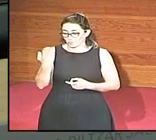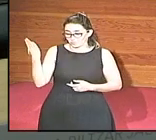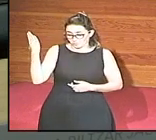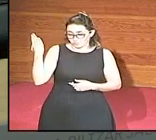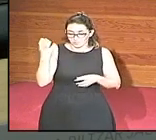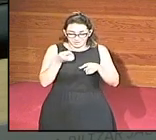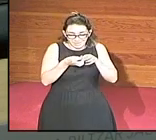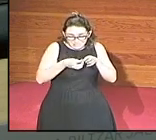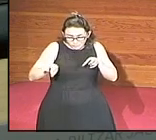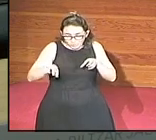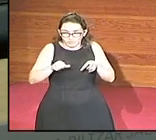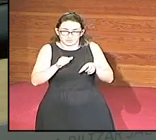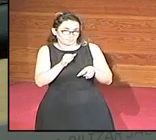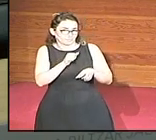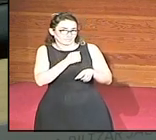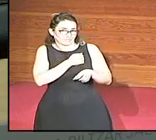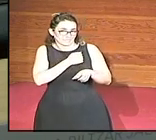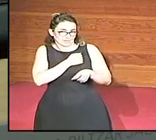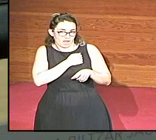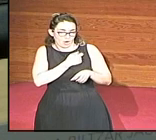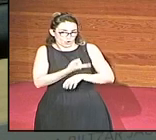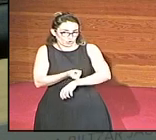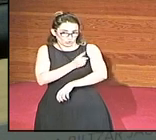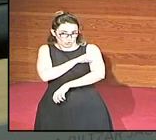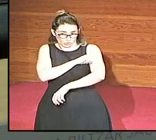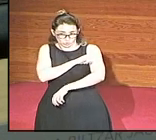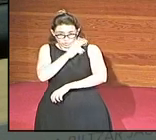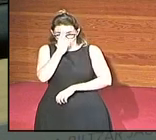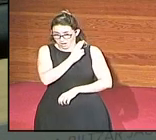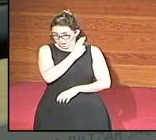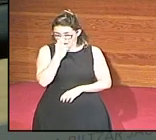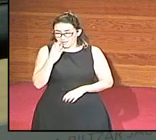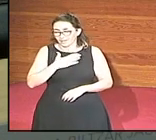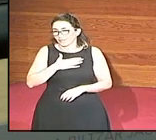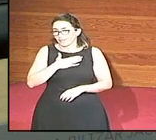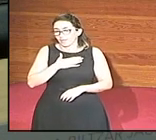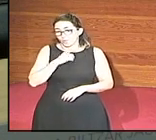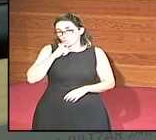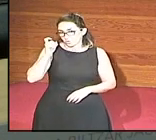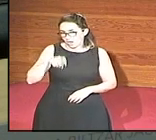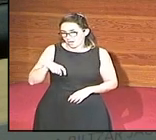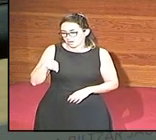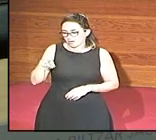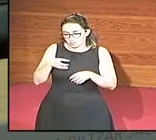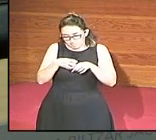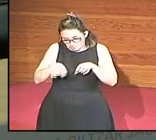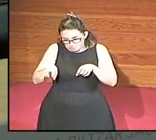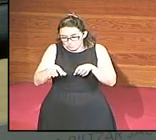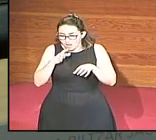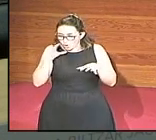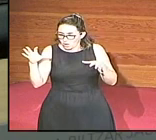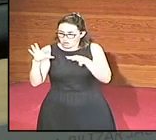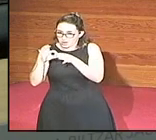escisión de la Iglesia Ortodoxa en los últimos 400 años. La Iglesia Ortodoxa de Ucrania depende del Patriarcado de